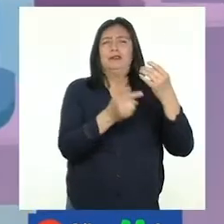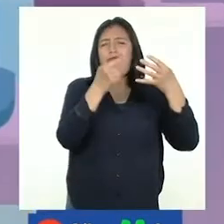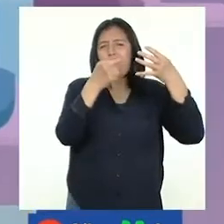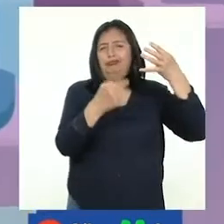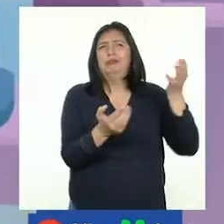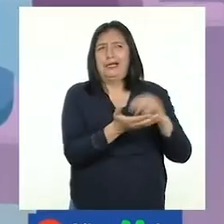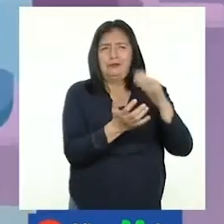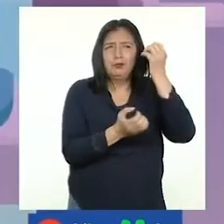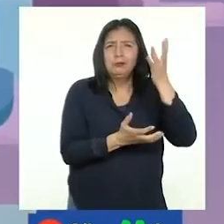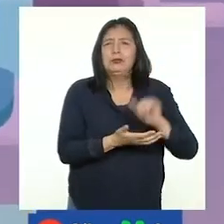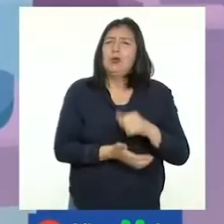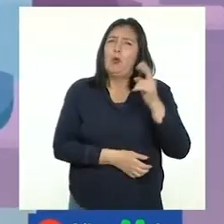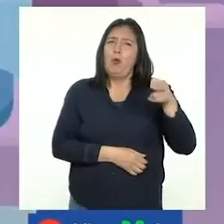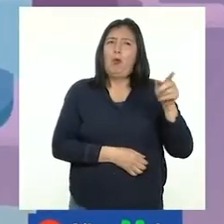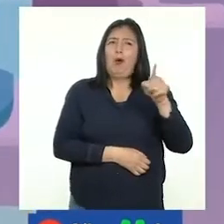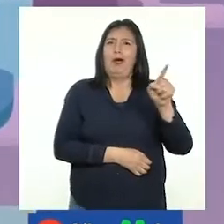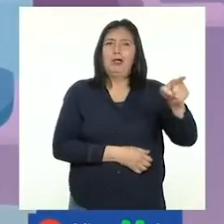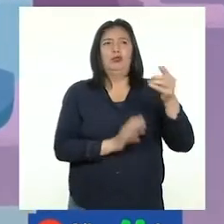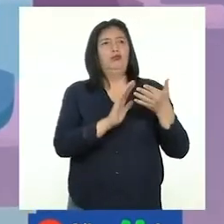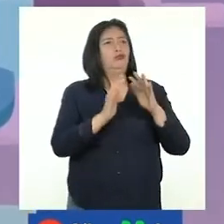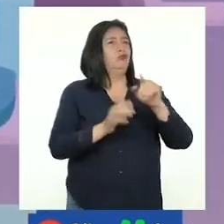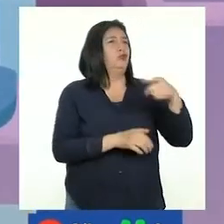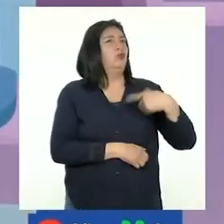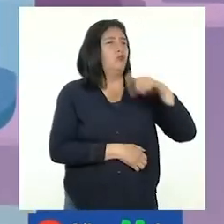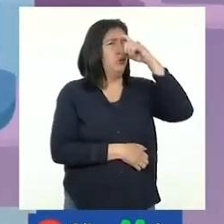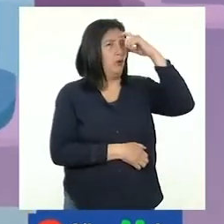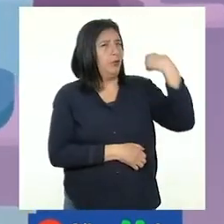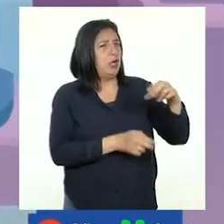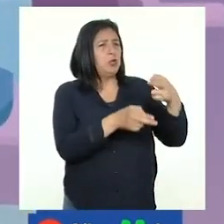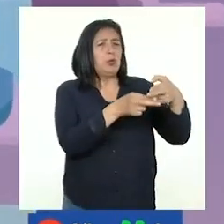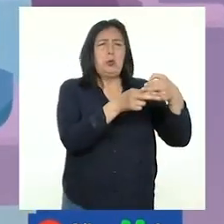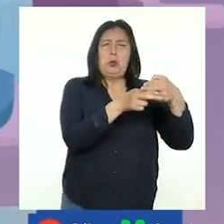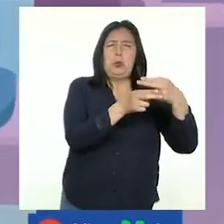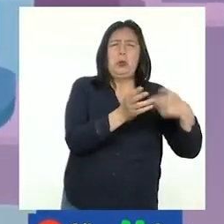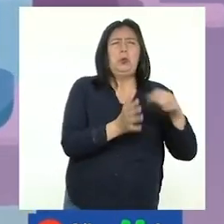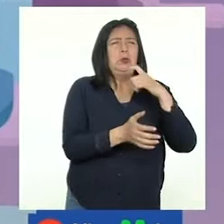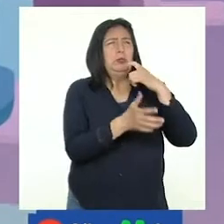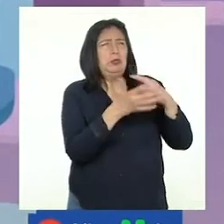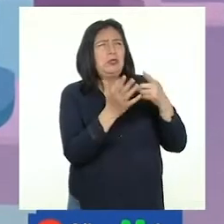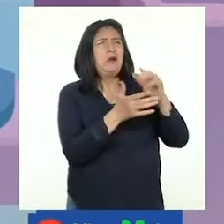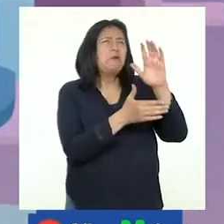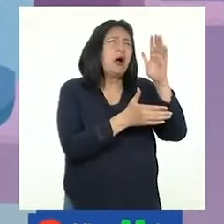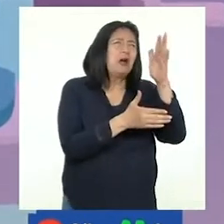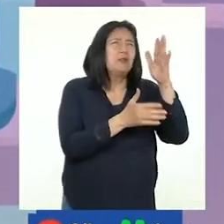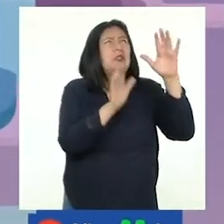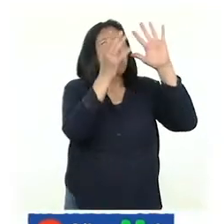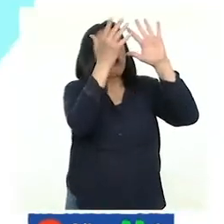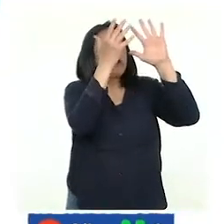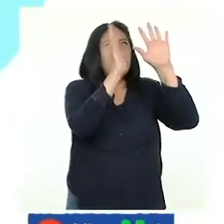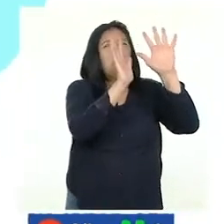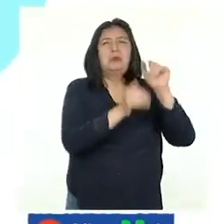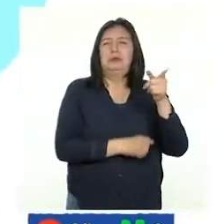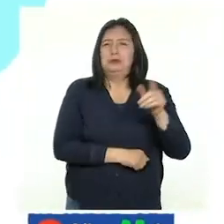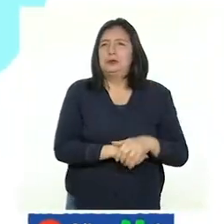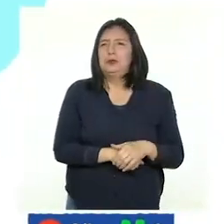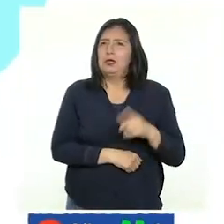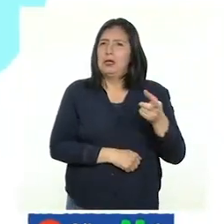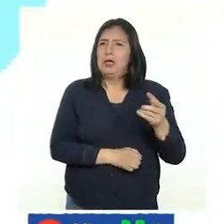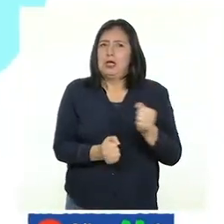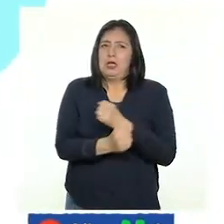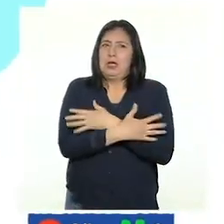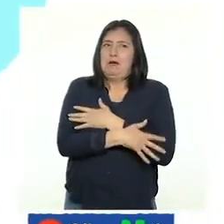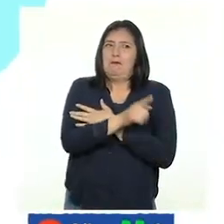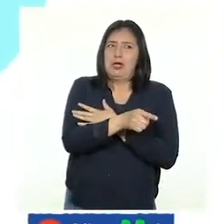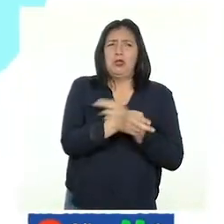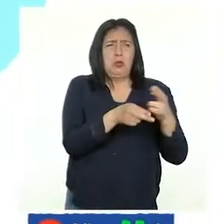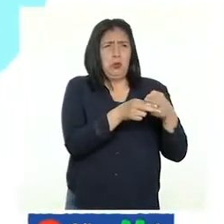datos. Huaraz es una ciudad cuyos veranos son cortos, secos y parcialmente nublados. Los inviernos